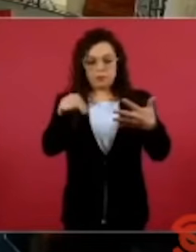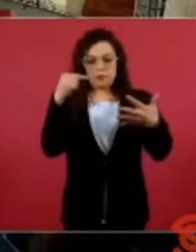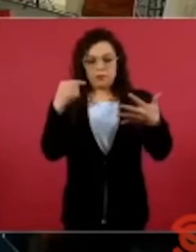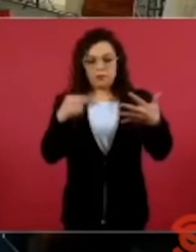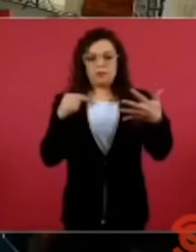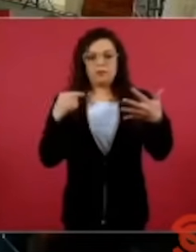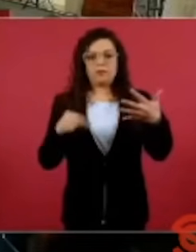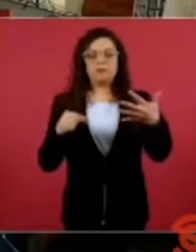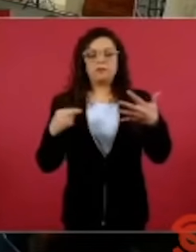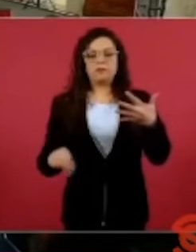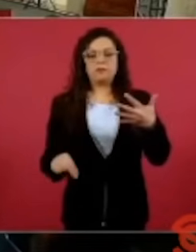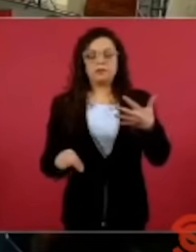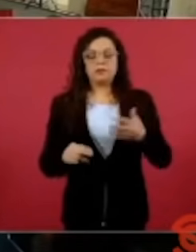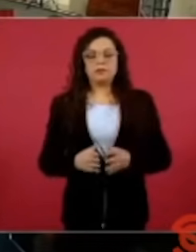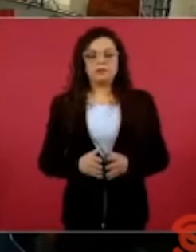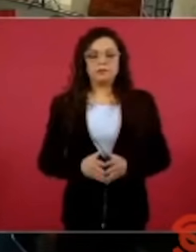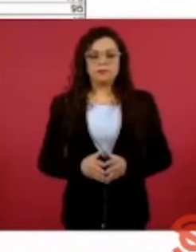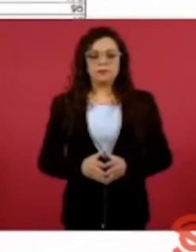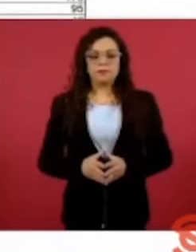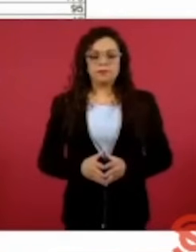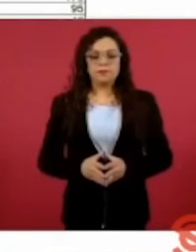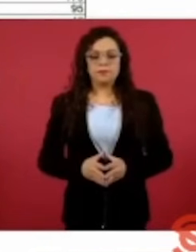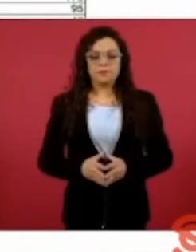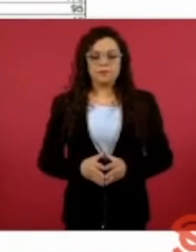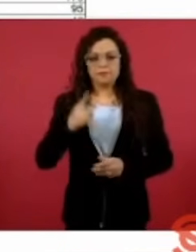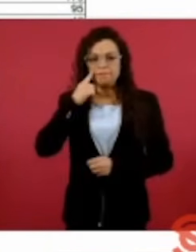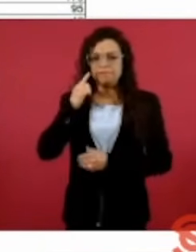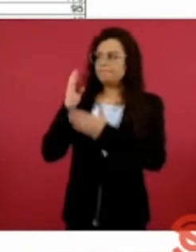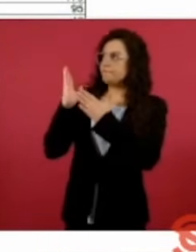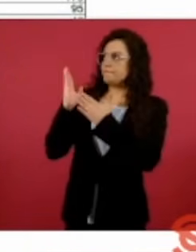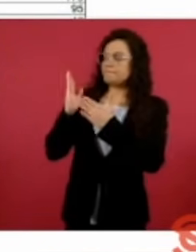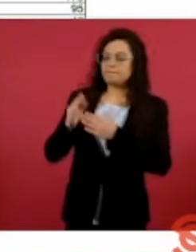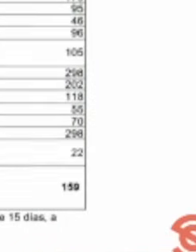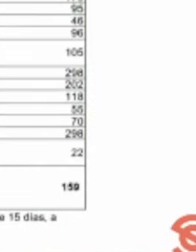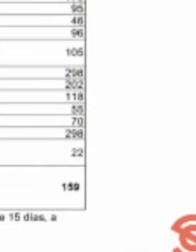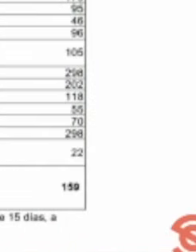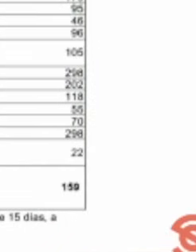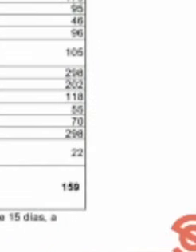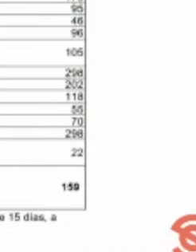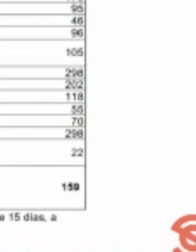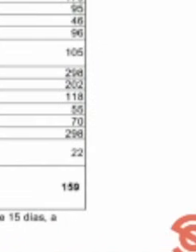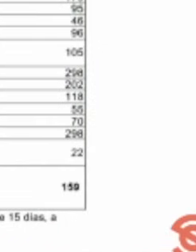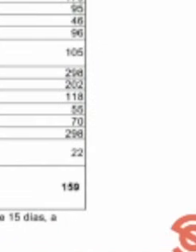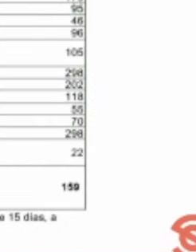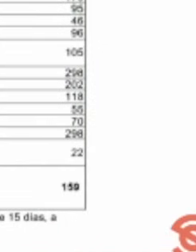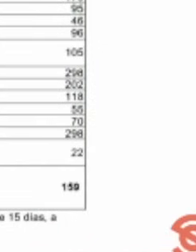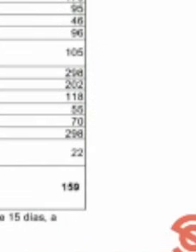estaban nada más que le quitamos el